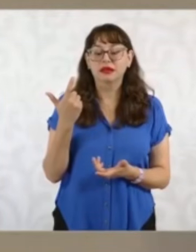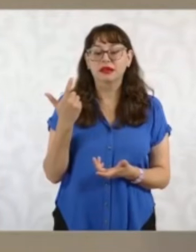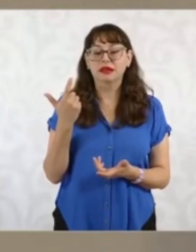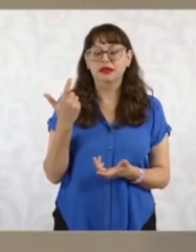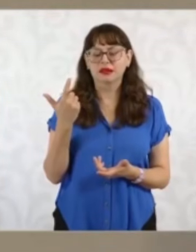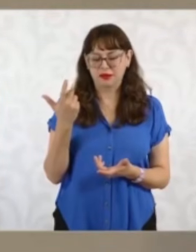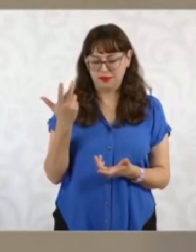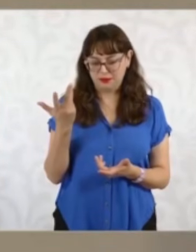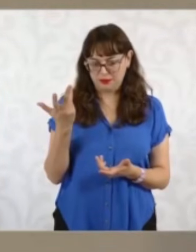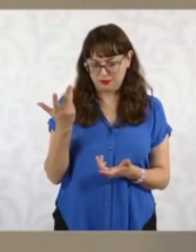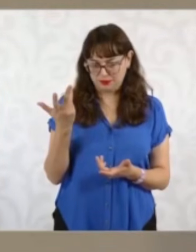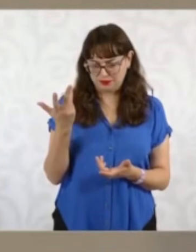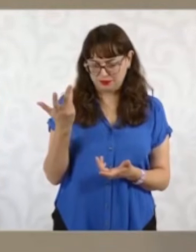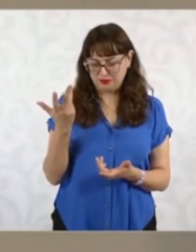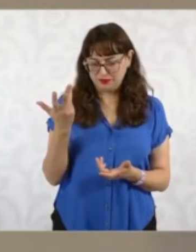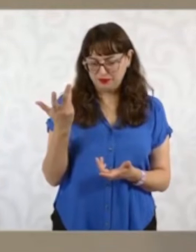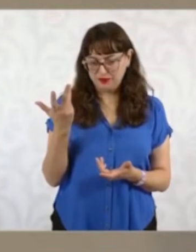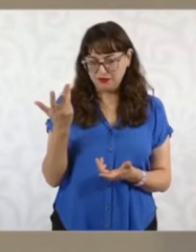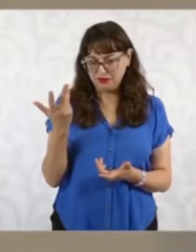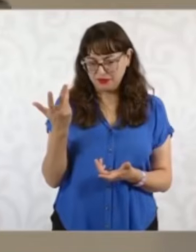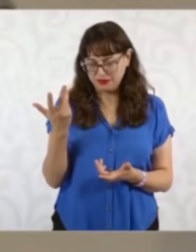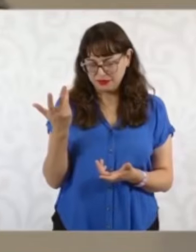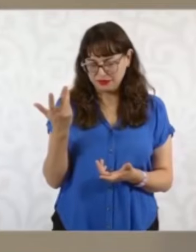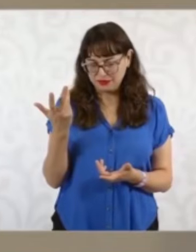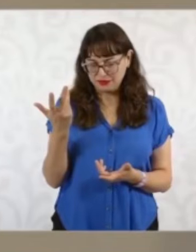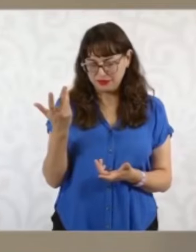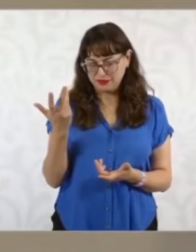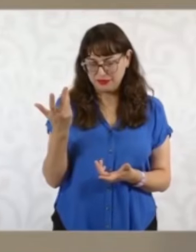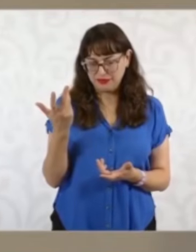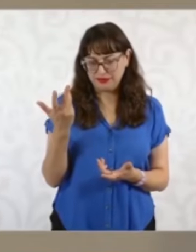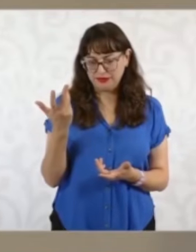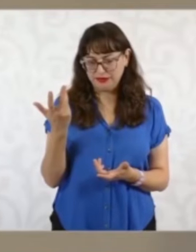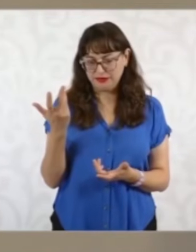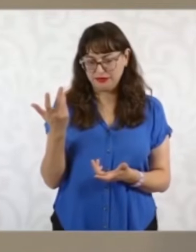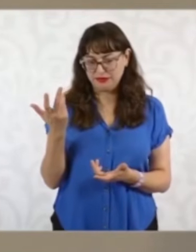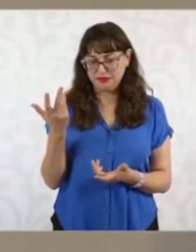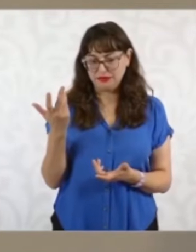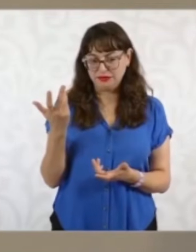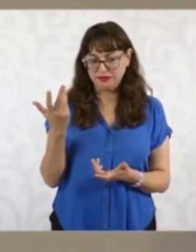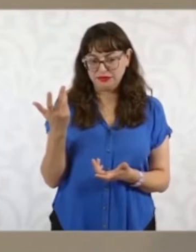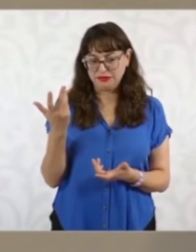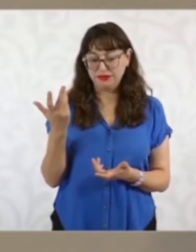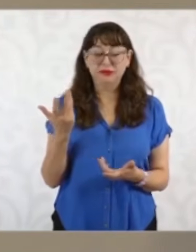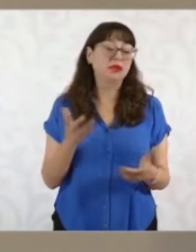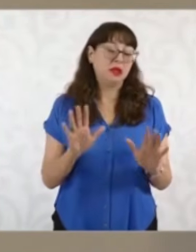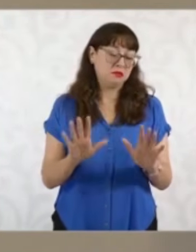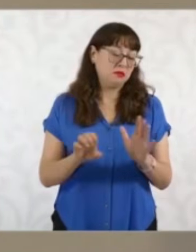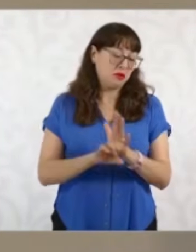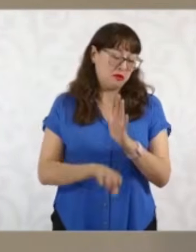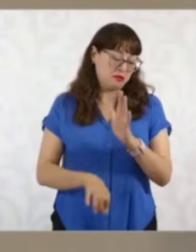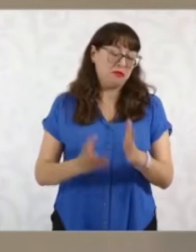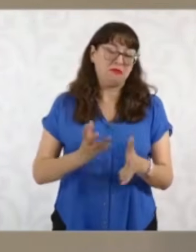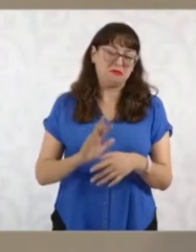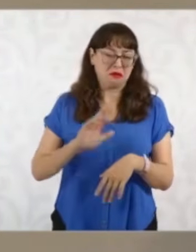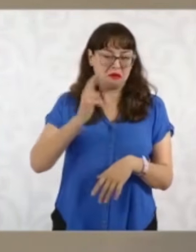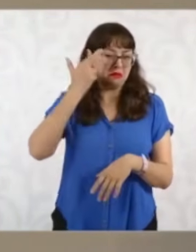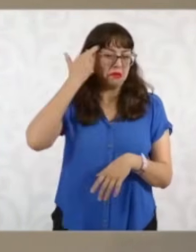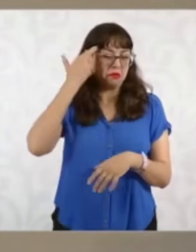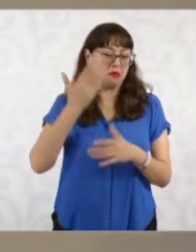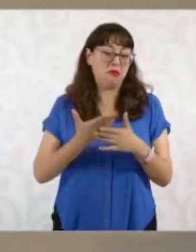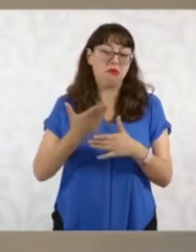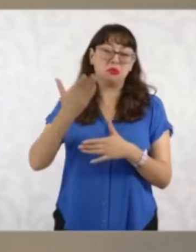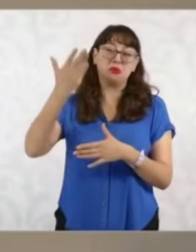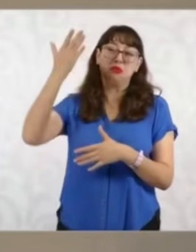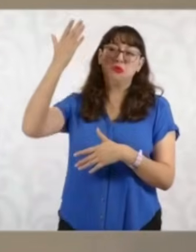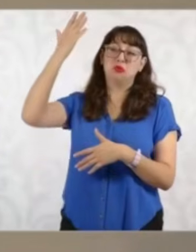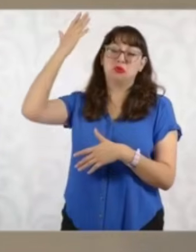no plantear, por ejemplo, en su momento, en los años, digamos, más duros del PRI, se